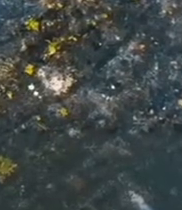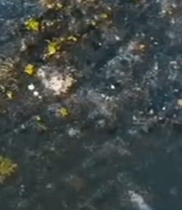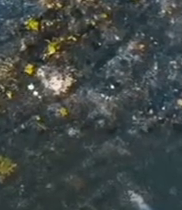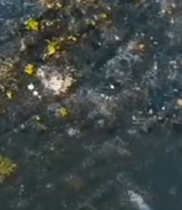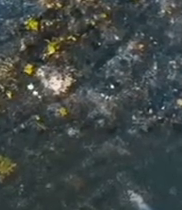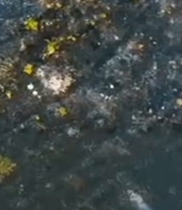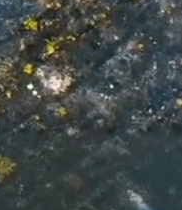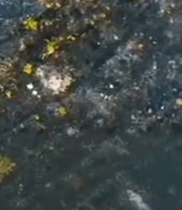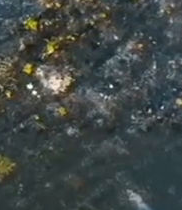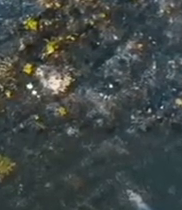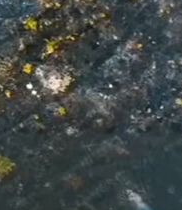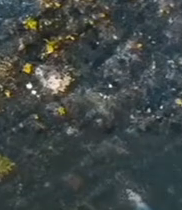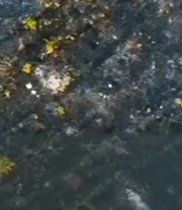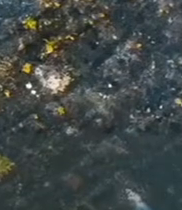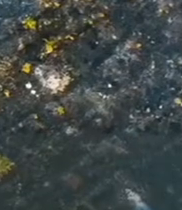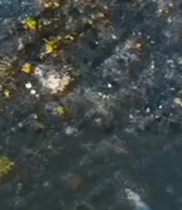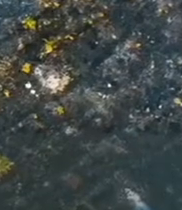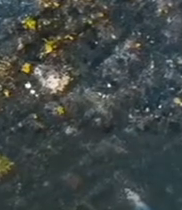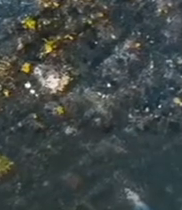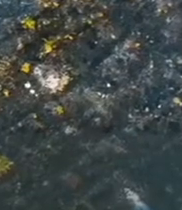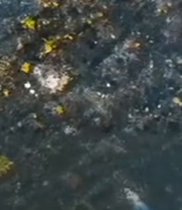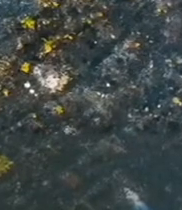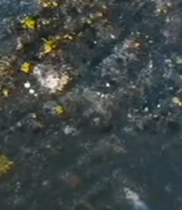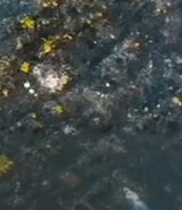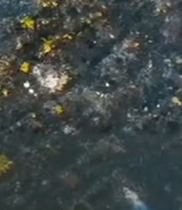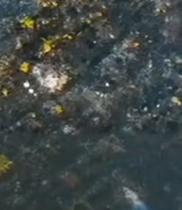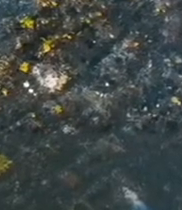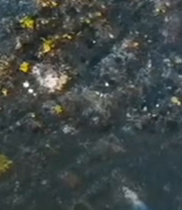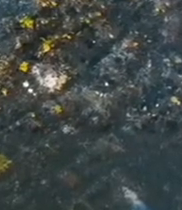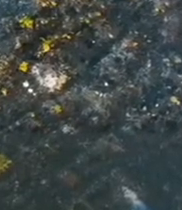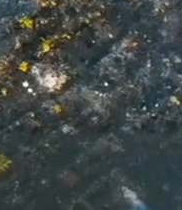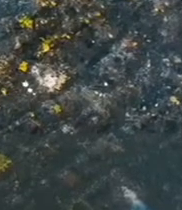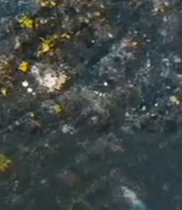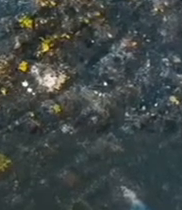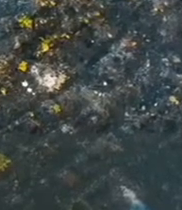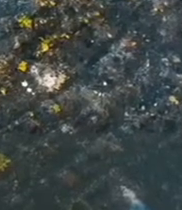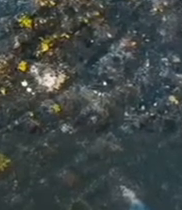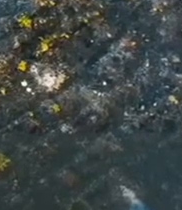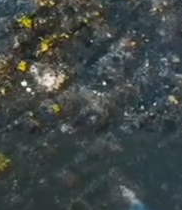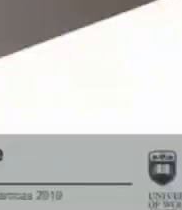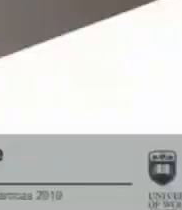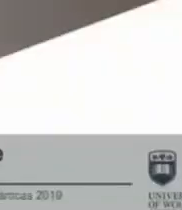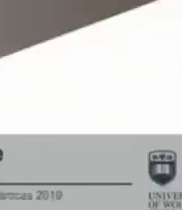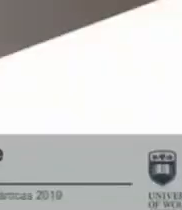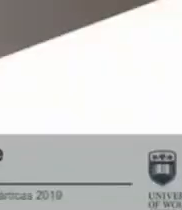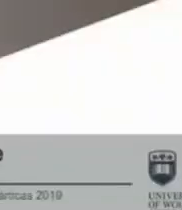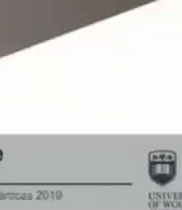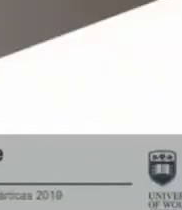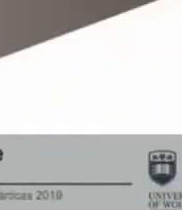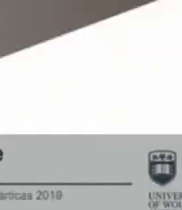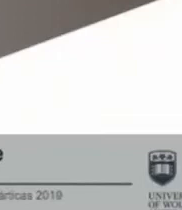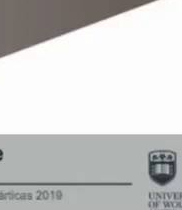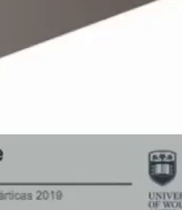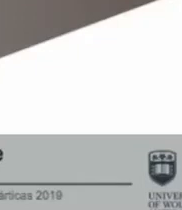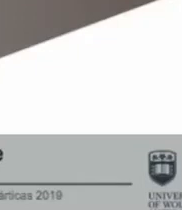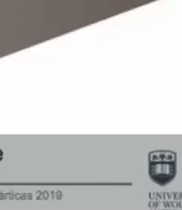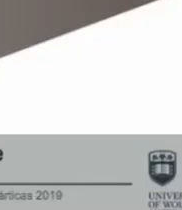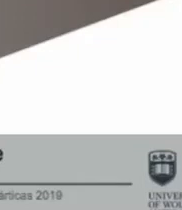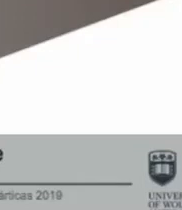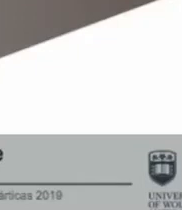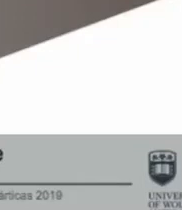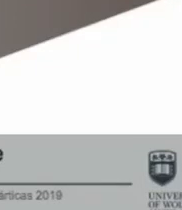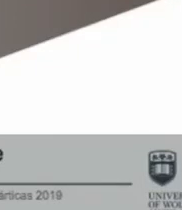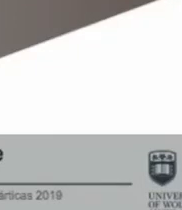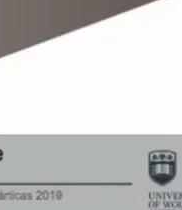y darnos cuenta de lo que realmente está sucediendo. Así que creo que el Protocolo de Montreal es la historia de un gran